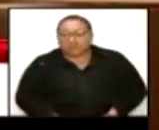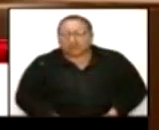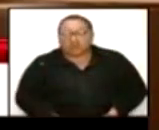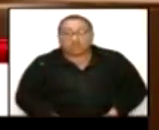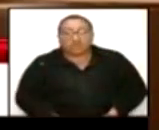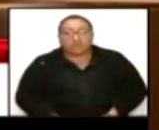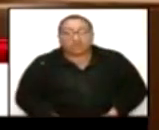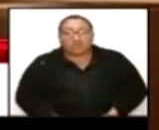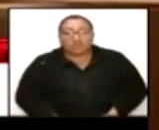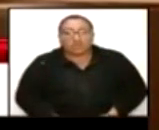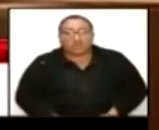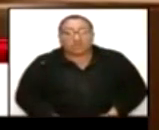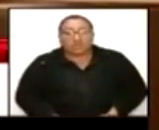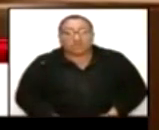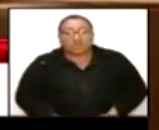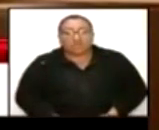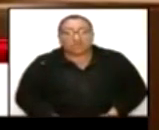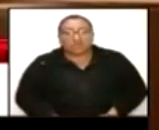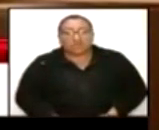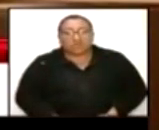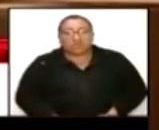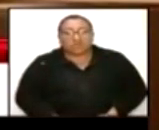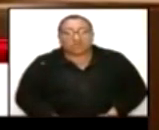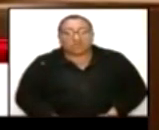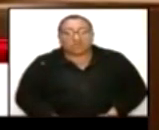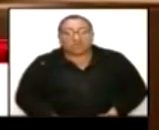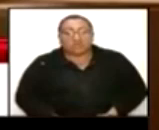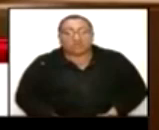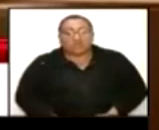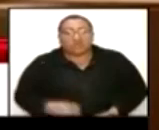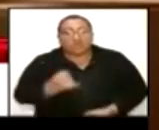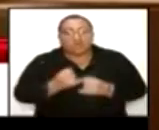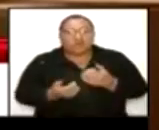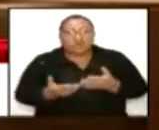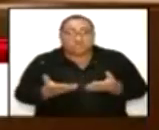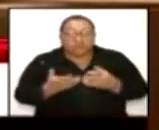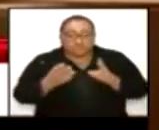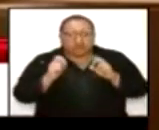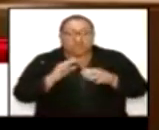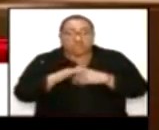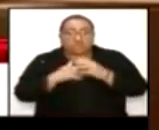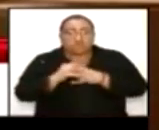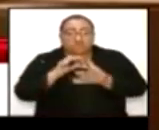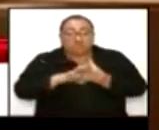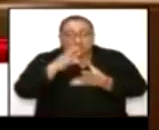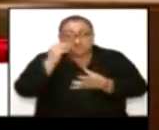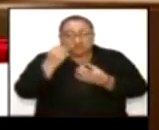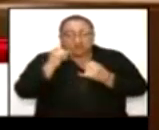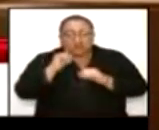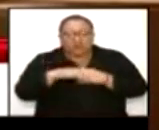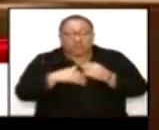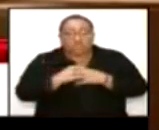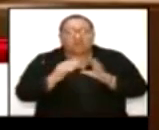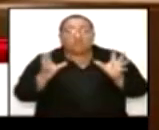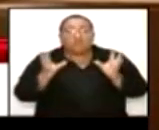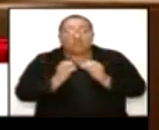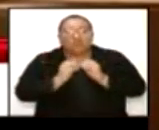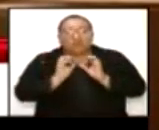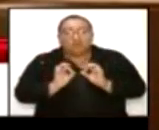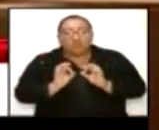no tiene que haber ninguna de estas condiciones. Finalmente, a recibir en términos comprensibles información